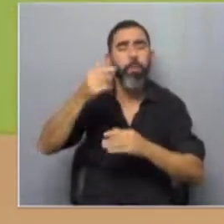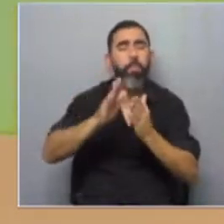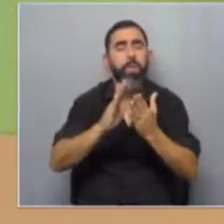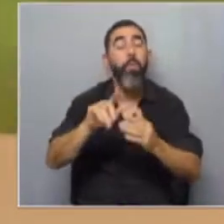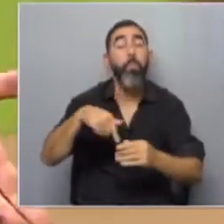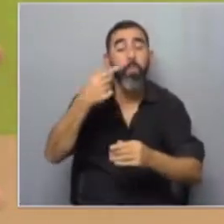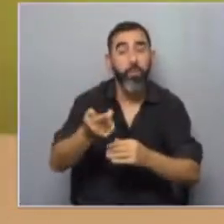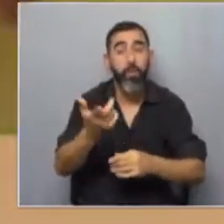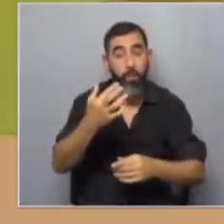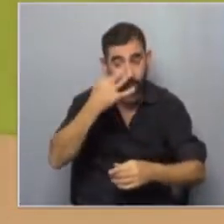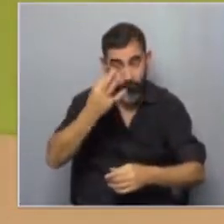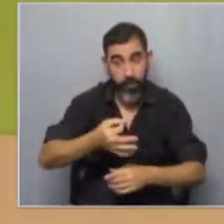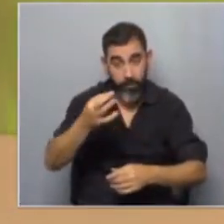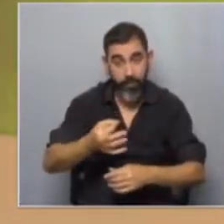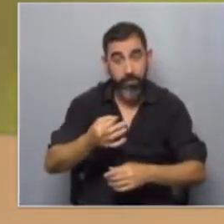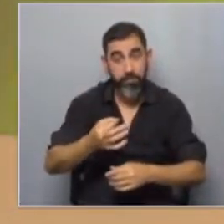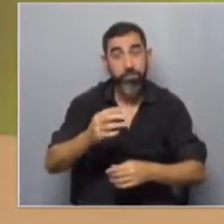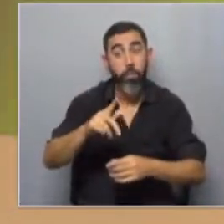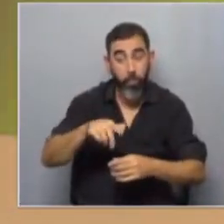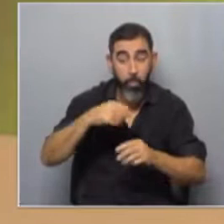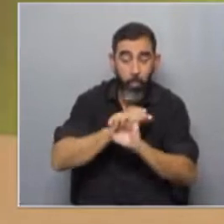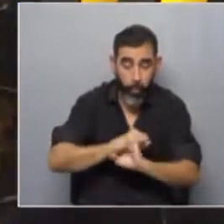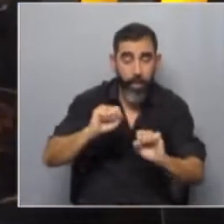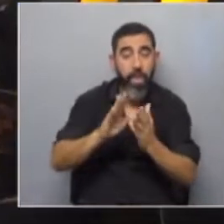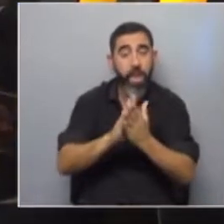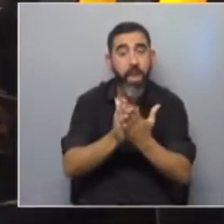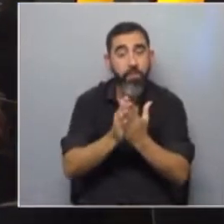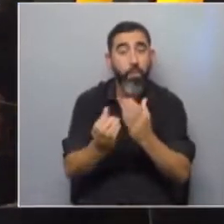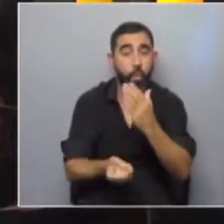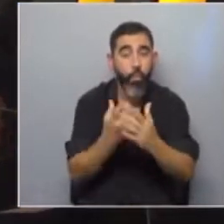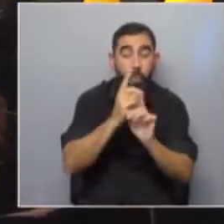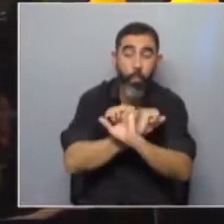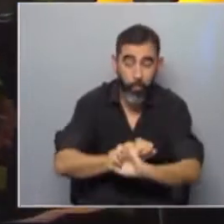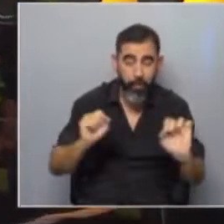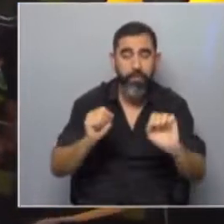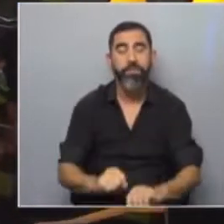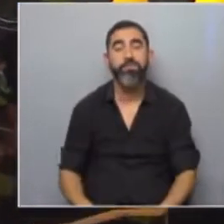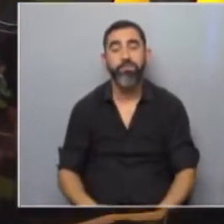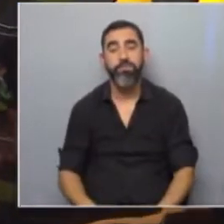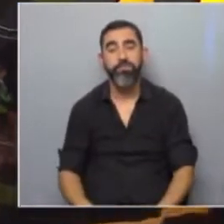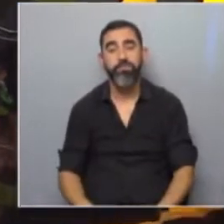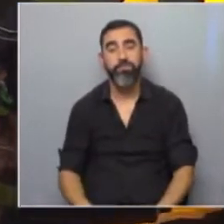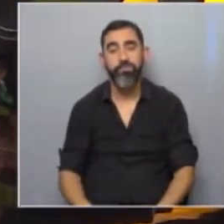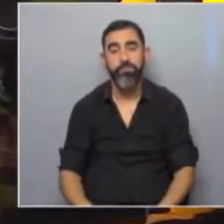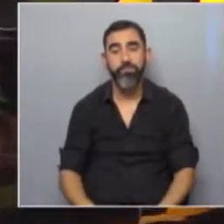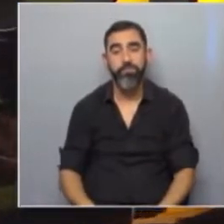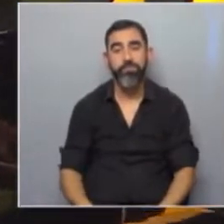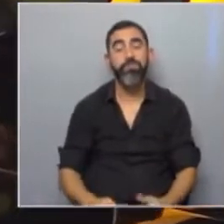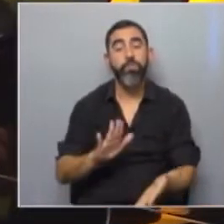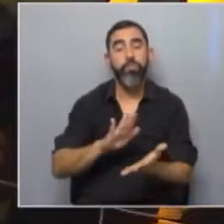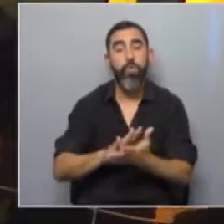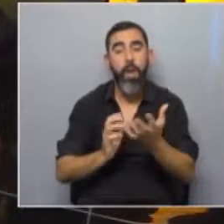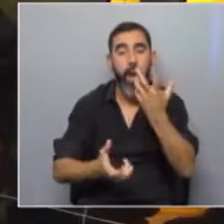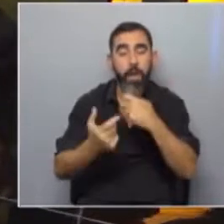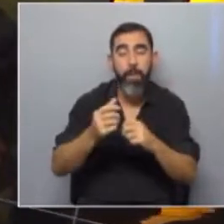No, en realidad quedó, habíamos hecho una lista y esa lista era tan grande, era tan enorme, que habíamos acotado mucho, y en ese momento recuerdo cuando hablábamos con